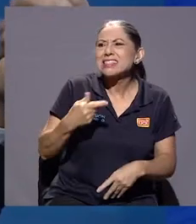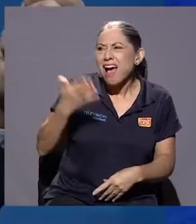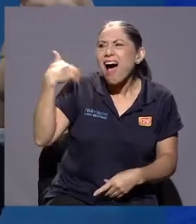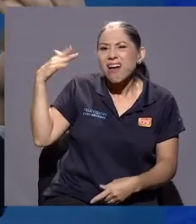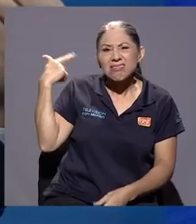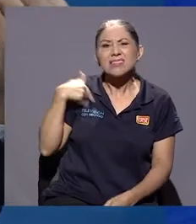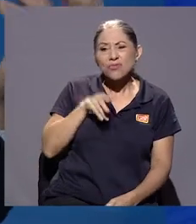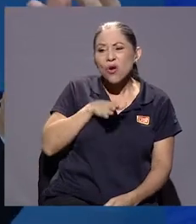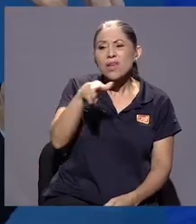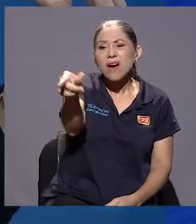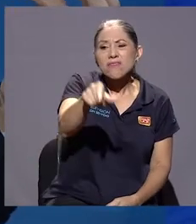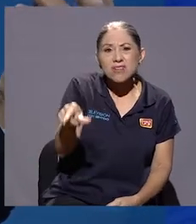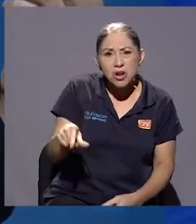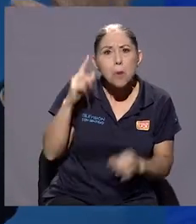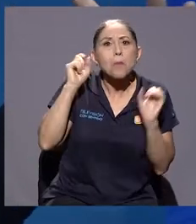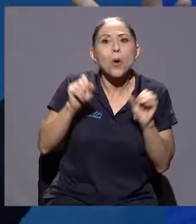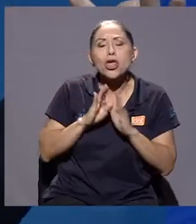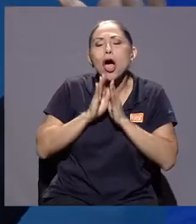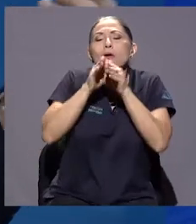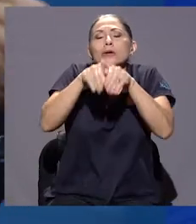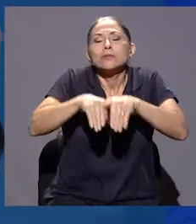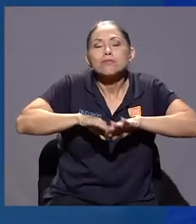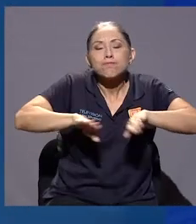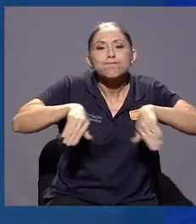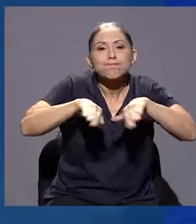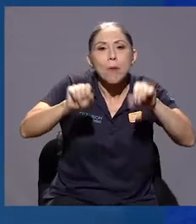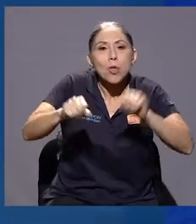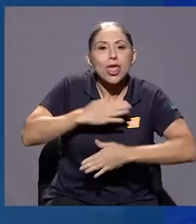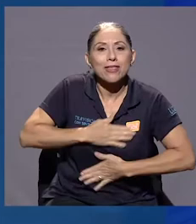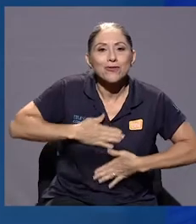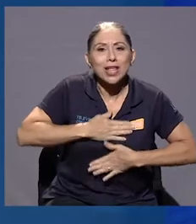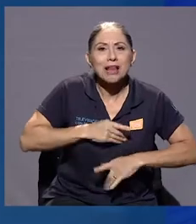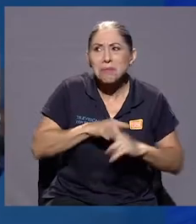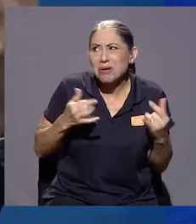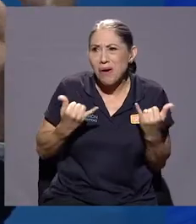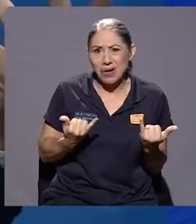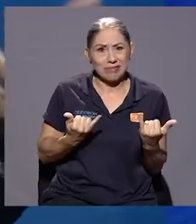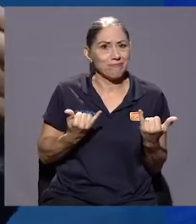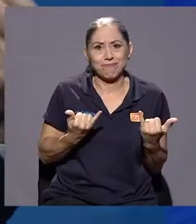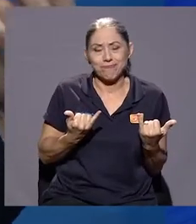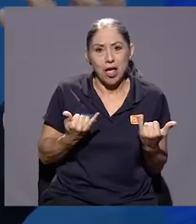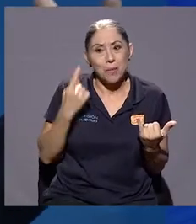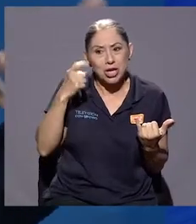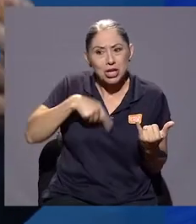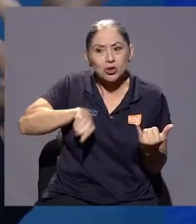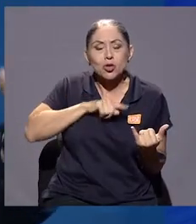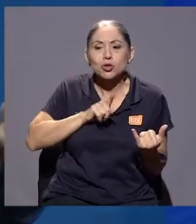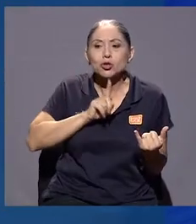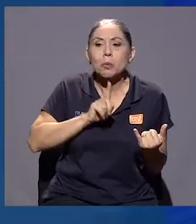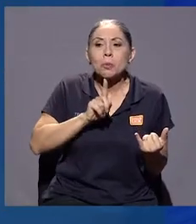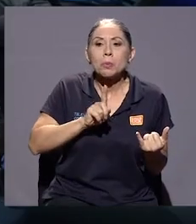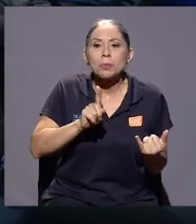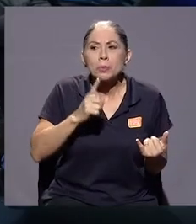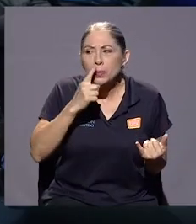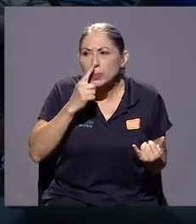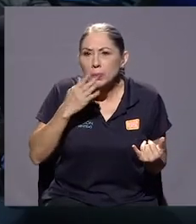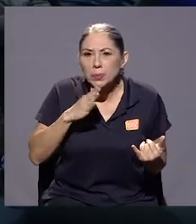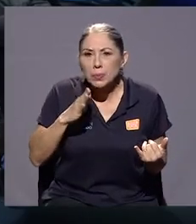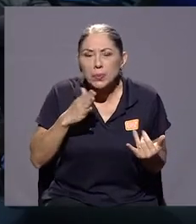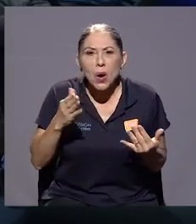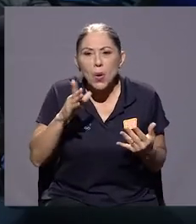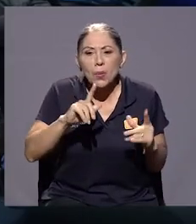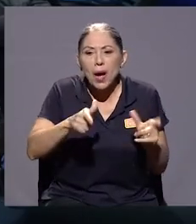disfrutar ahora quizás no queremos ir porque conforme nos acercamos a ellos hay dolores hay basura etc